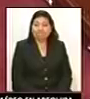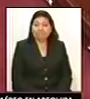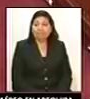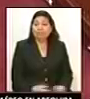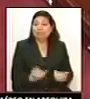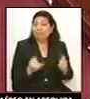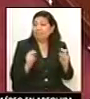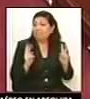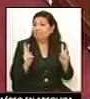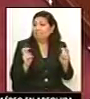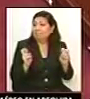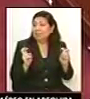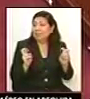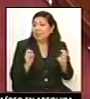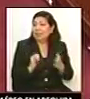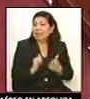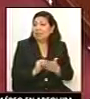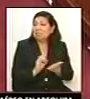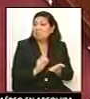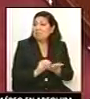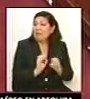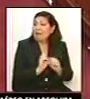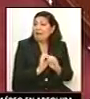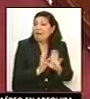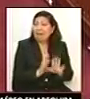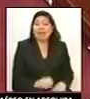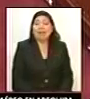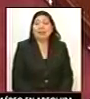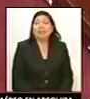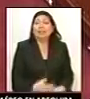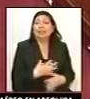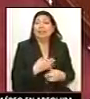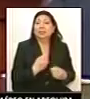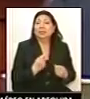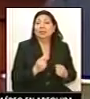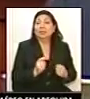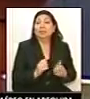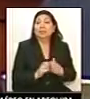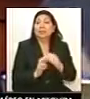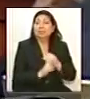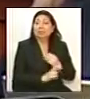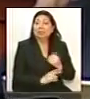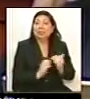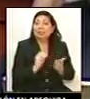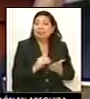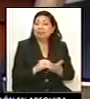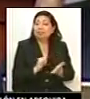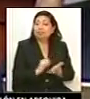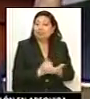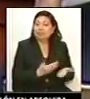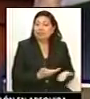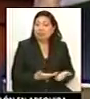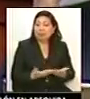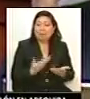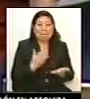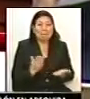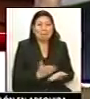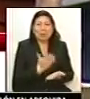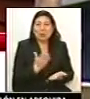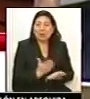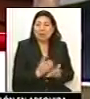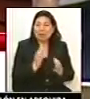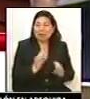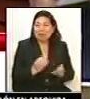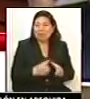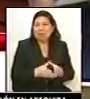este es un tema en el que claramente intereses ideológicos en el país están intentando llevarnos al desastre, creando